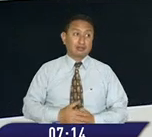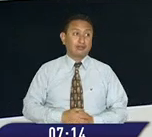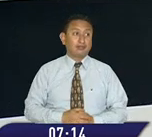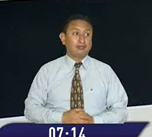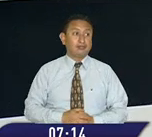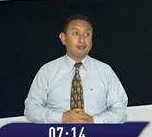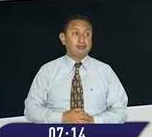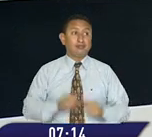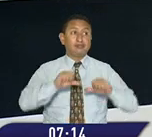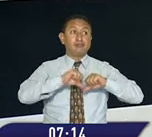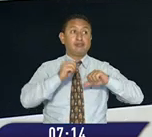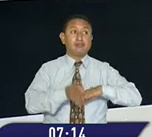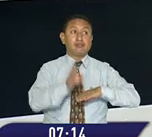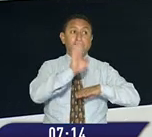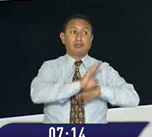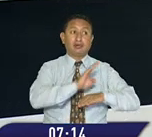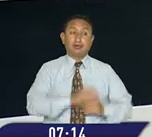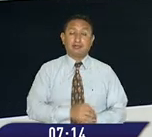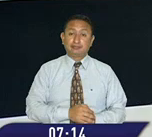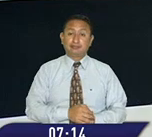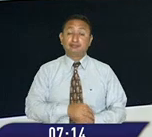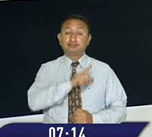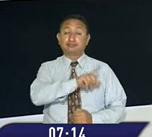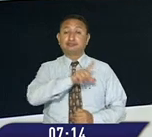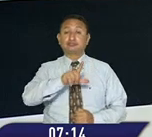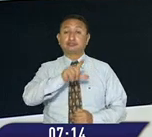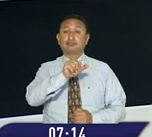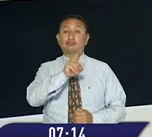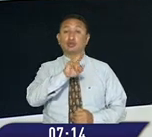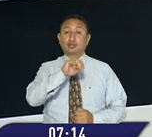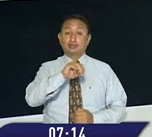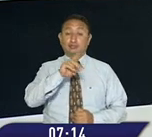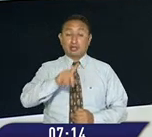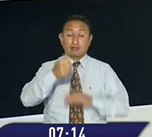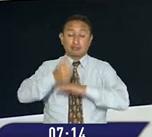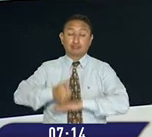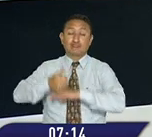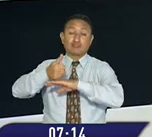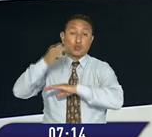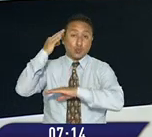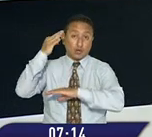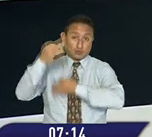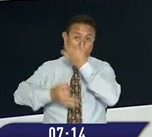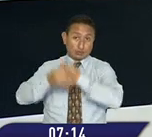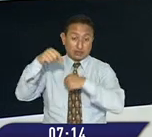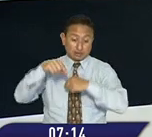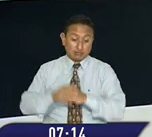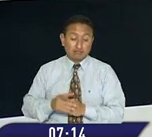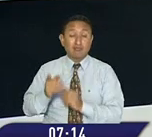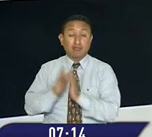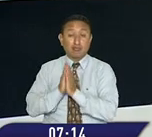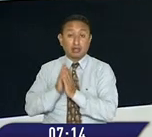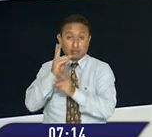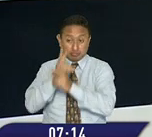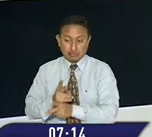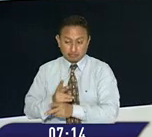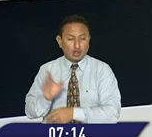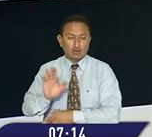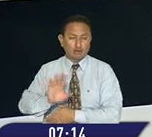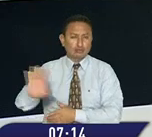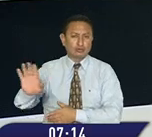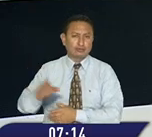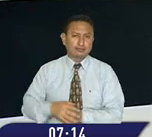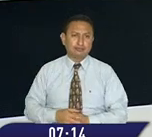la Asamblea Nacional, Guadalupe Yori, luego de que una jueza rechazara la acción de protección contra los miembros del CAL.